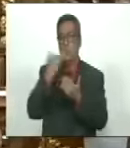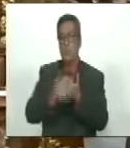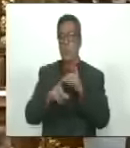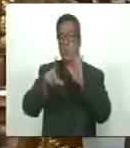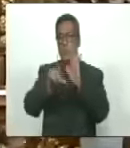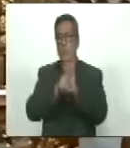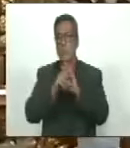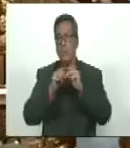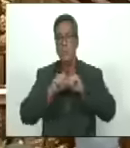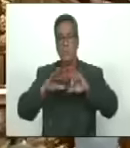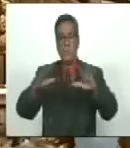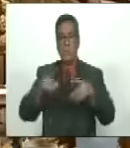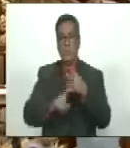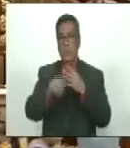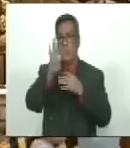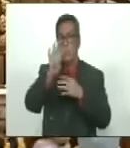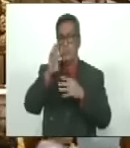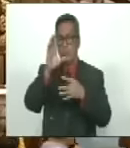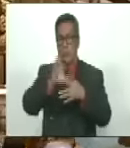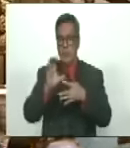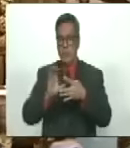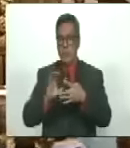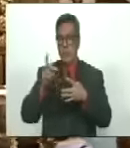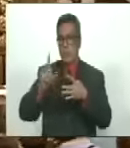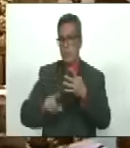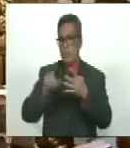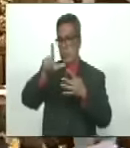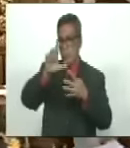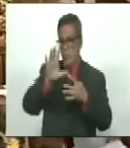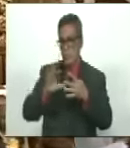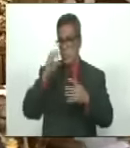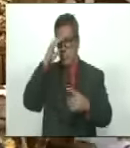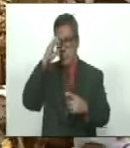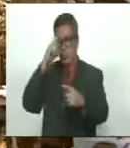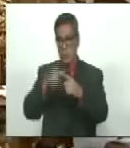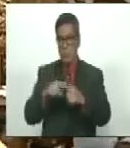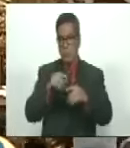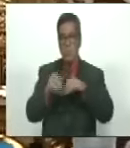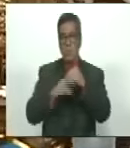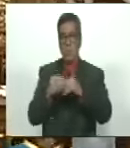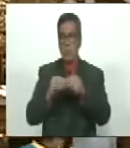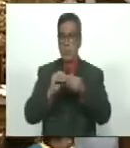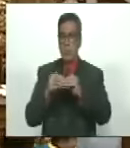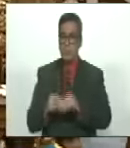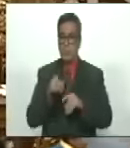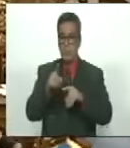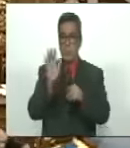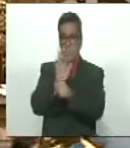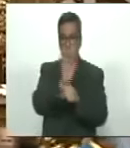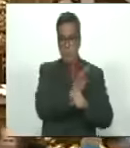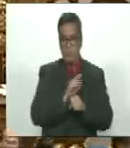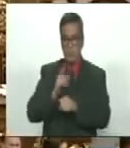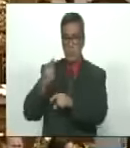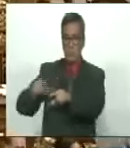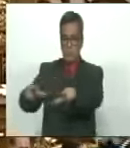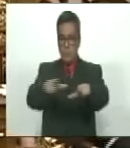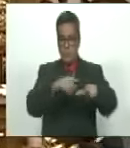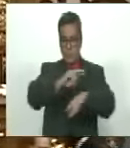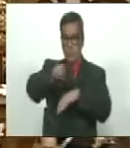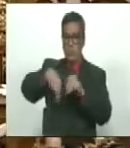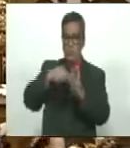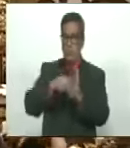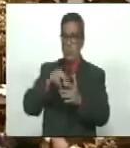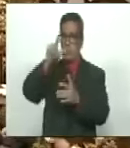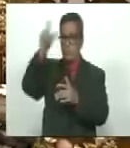ley distribuidos en 4 capítulos que tienen como objeto establecer los medios y mecanismos para la defensa del territorio de nuestra